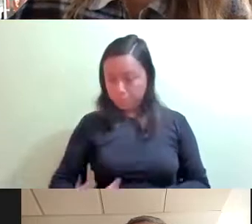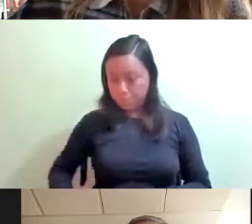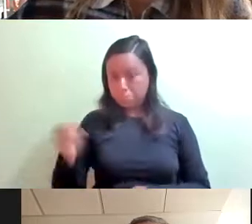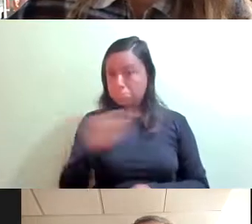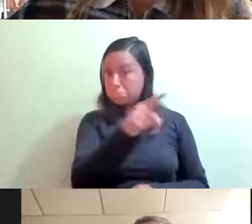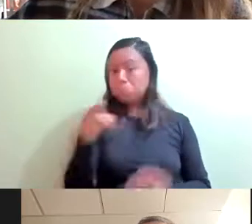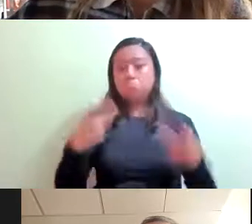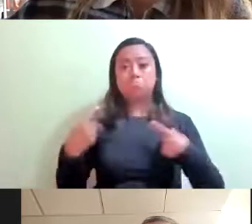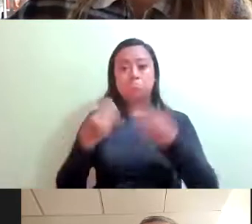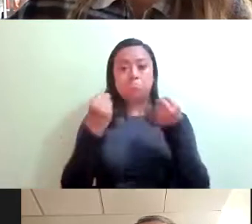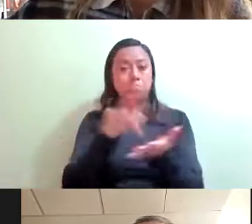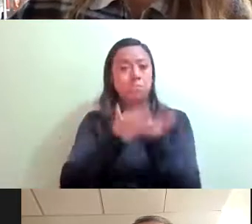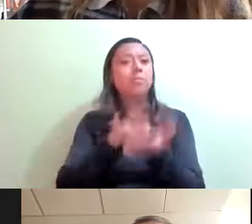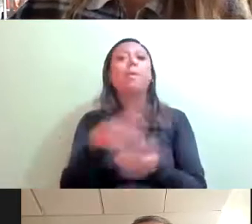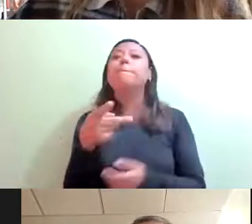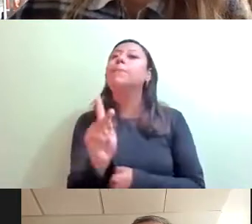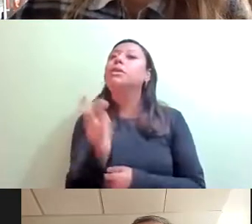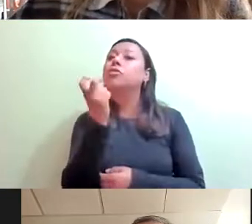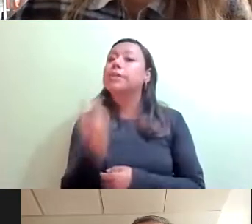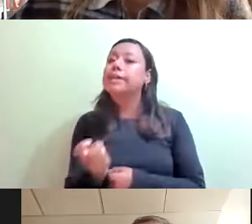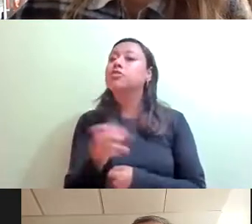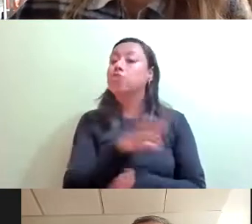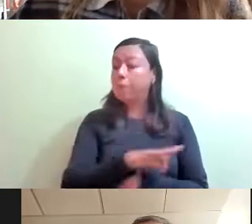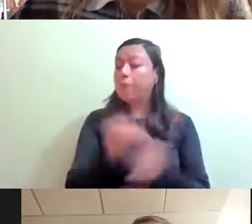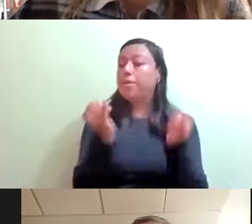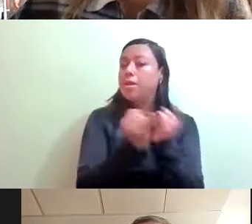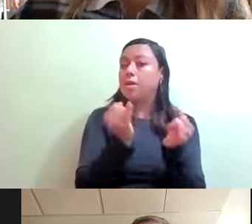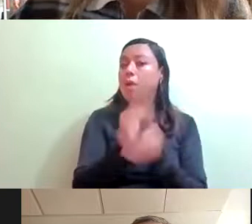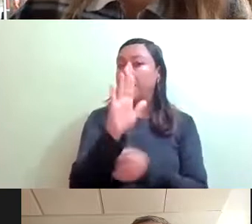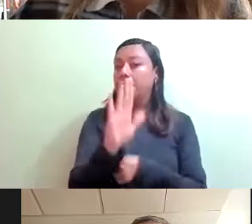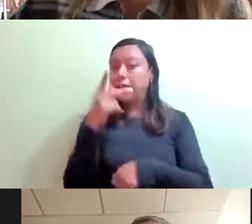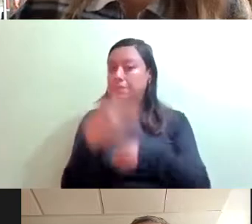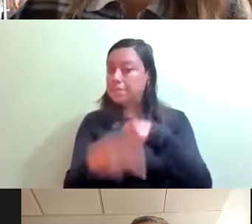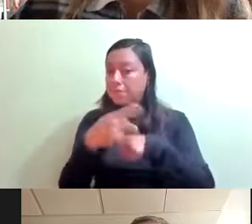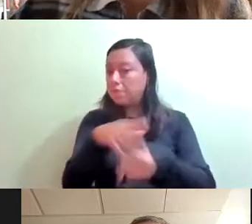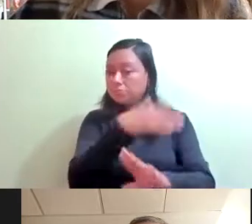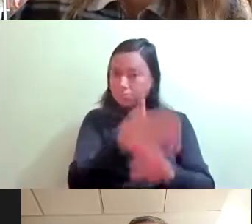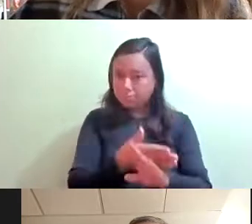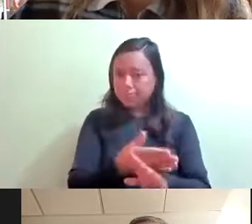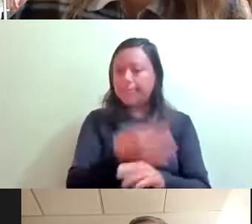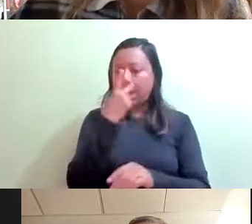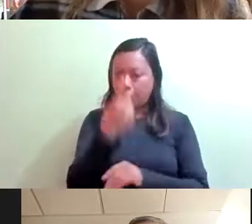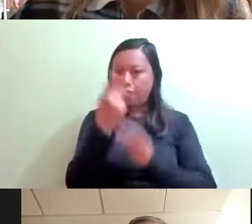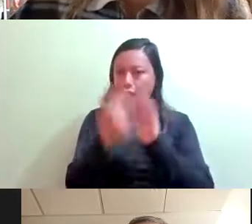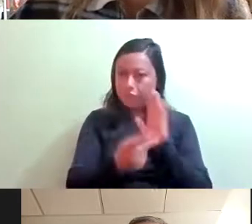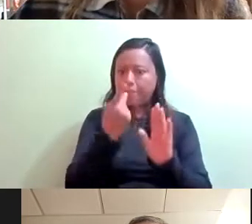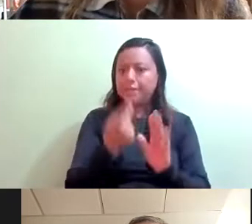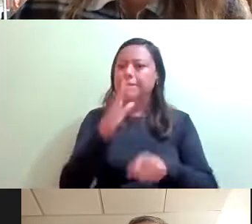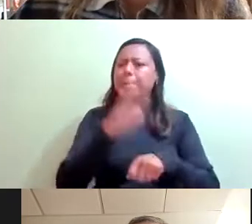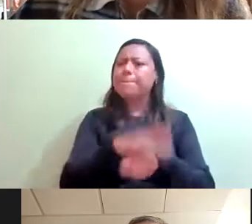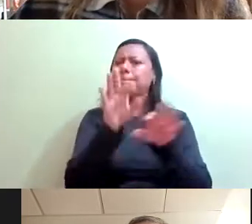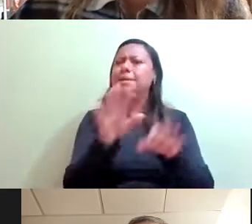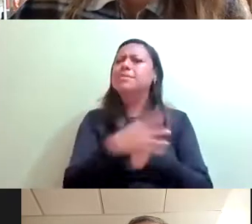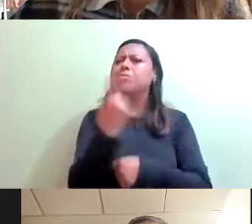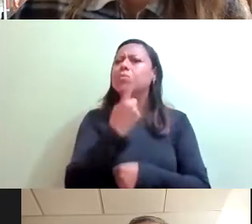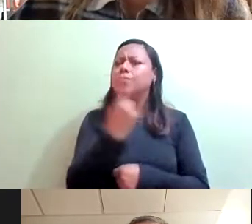puede convertirse en un elemento en contra, insisto, sobre todo porque el